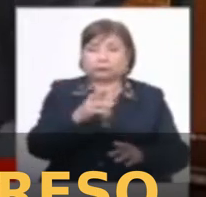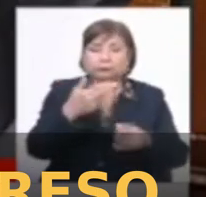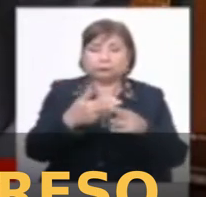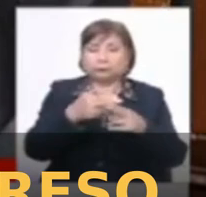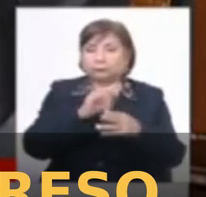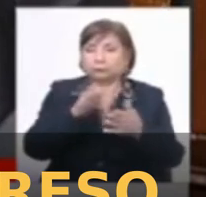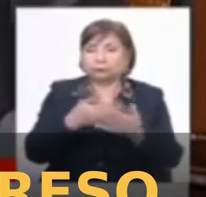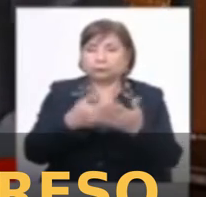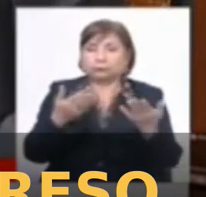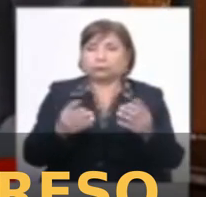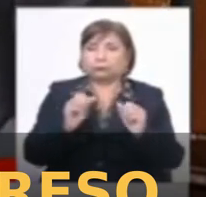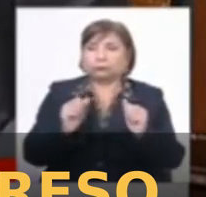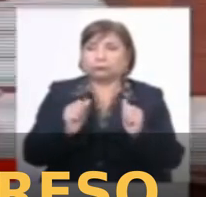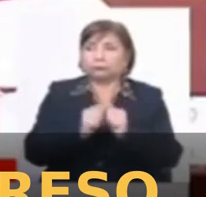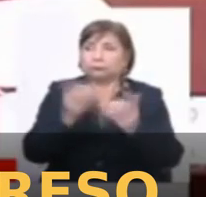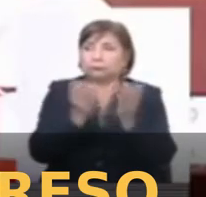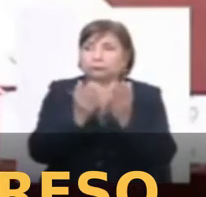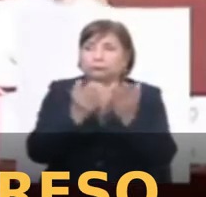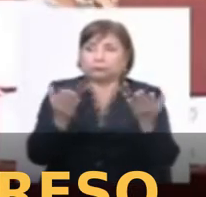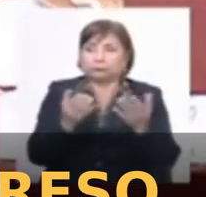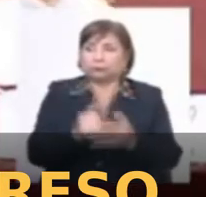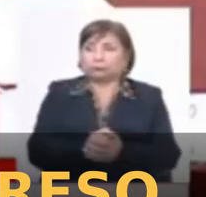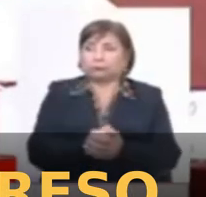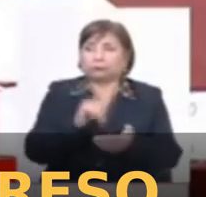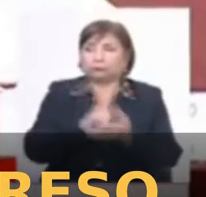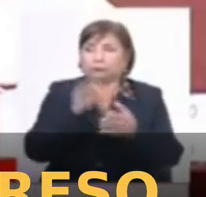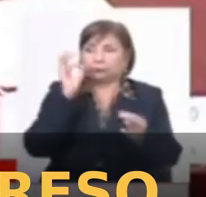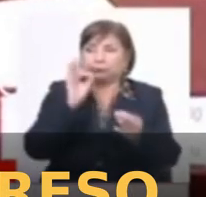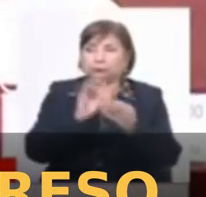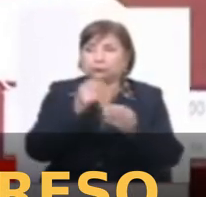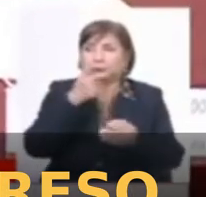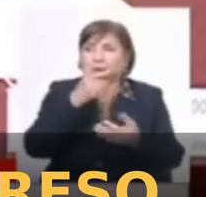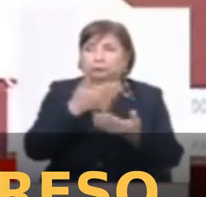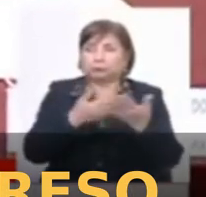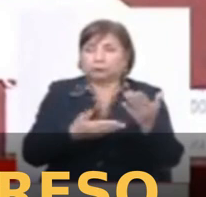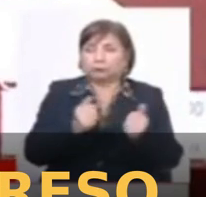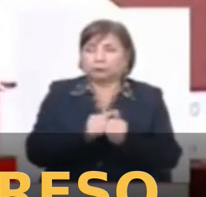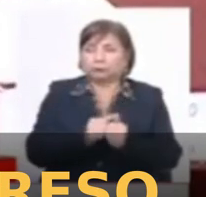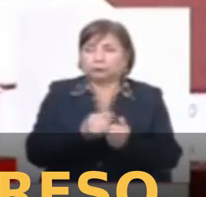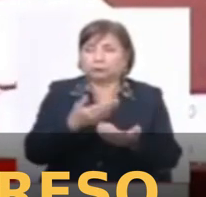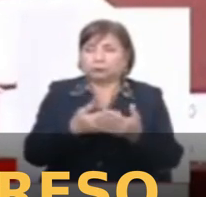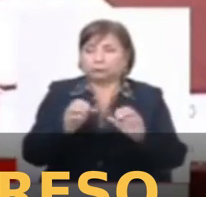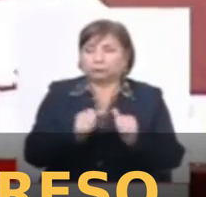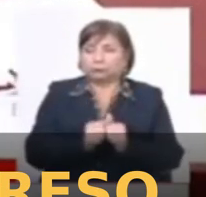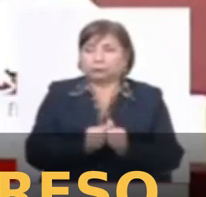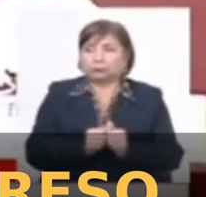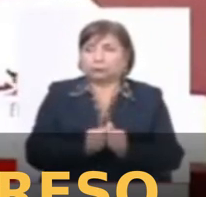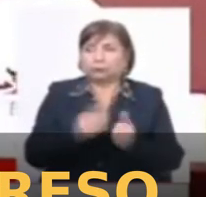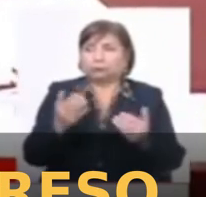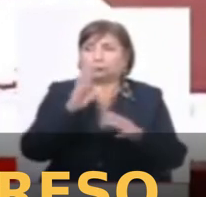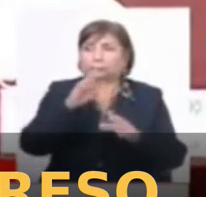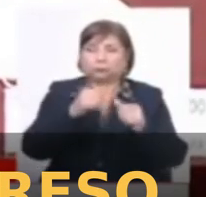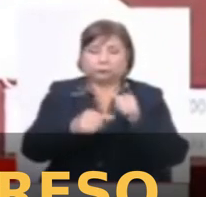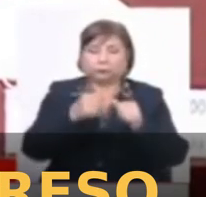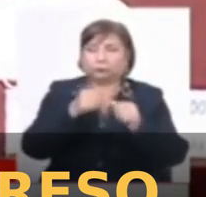completo, número de colegiatura, precisando el colegio profesional en que se encuentra agremiado, número de su celular